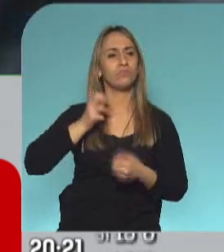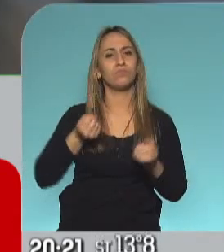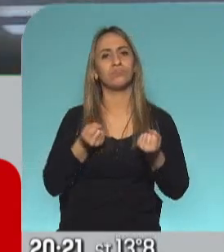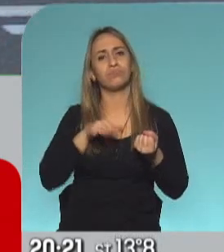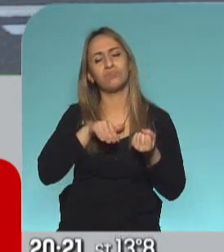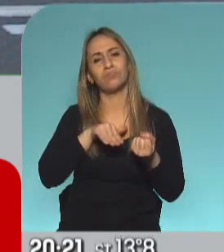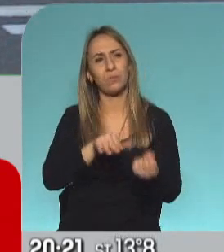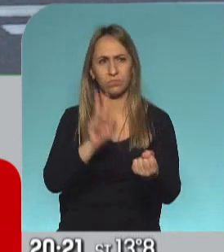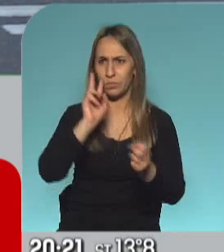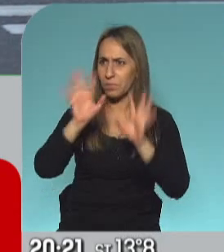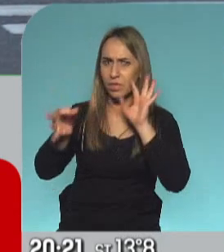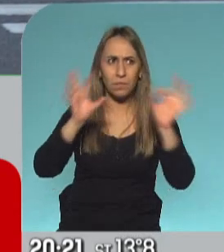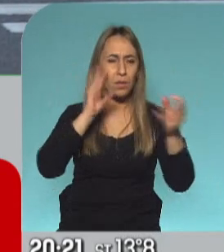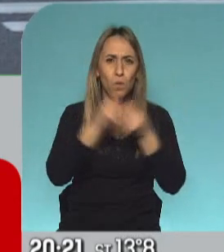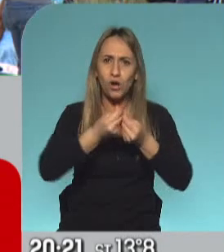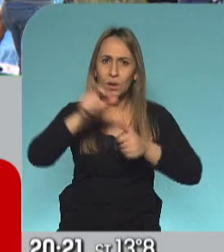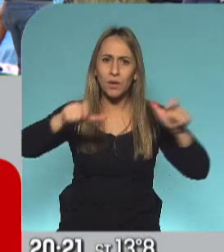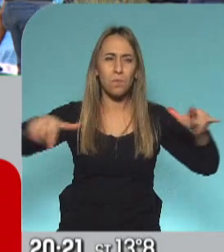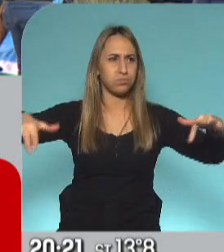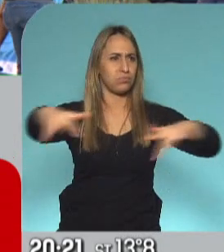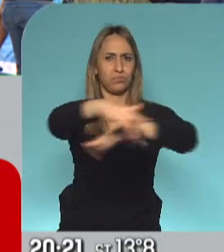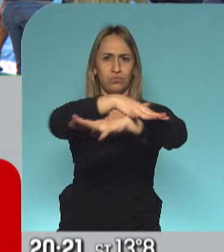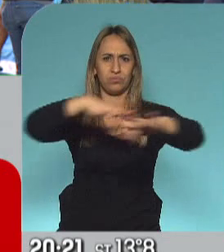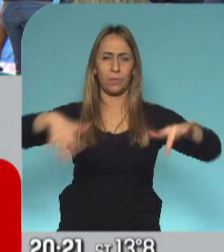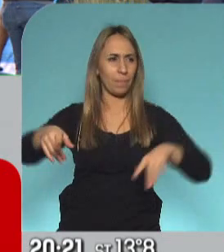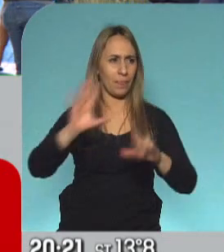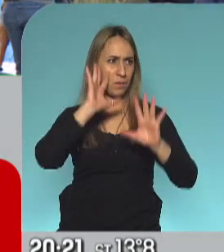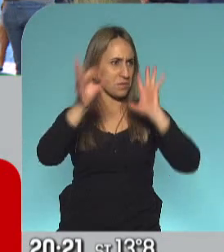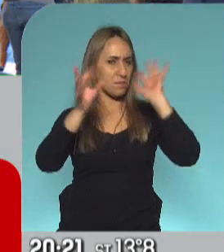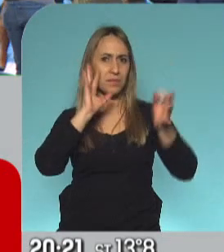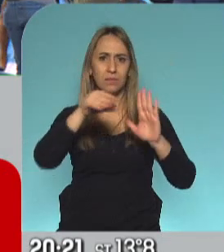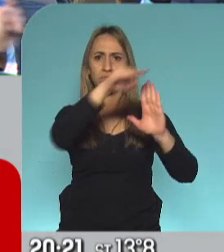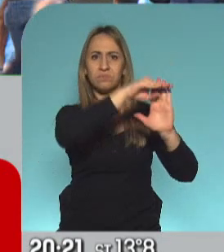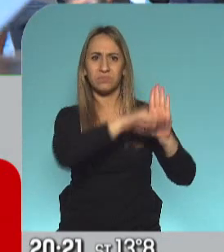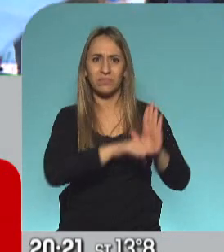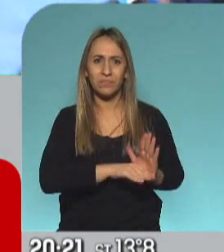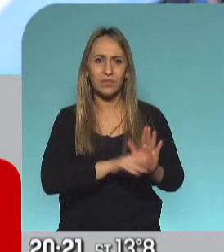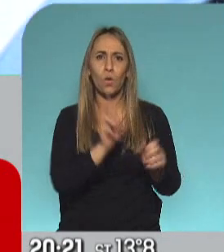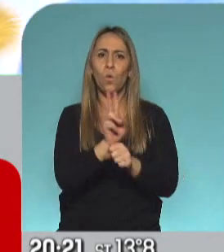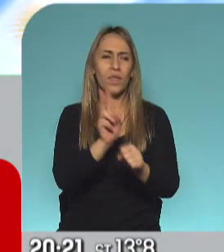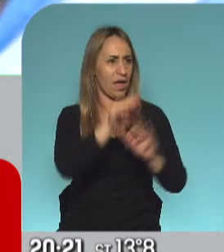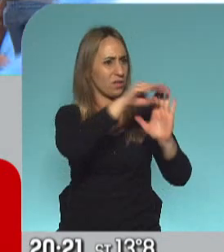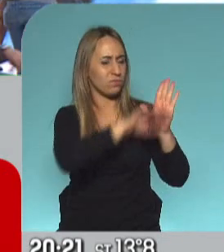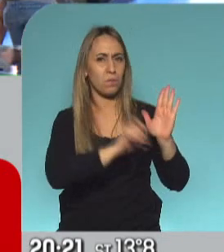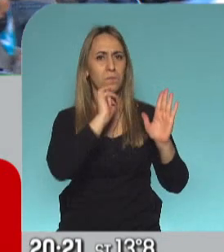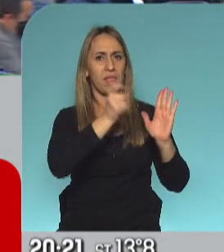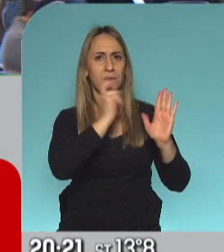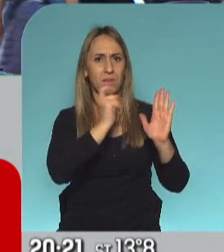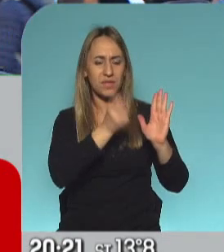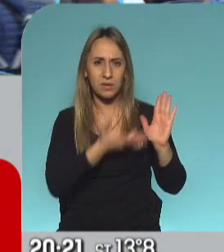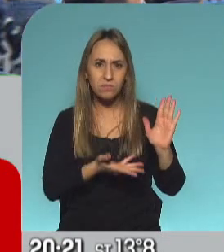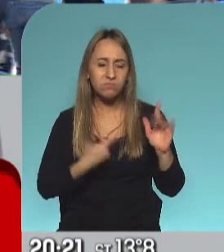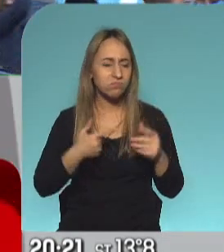de gente por la calle violando y transgrediendo todas las normas de cuidado para esta pandemia.